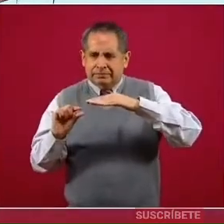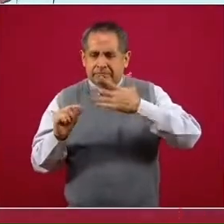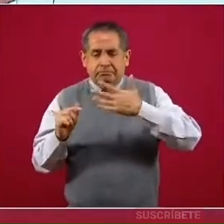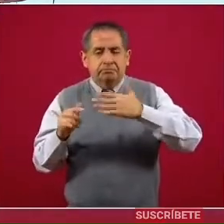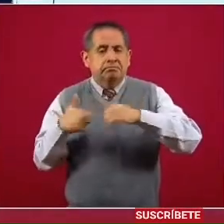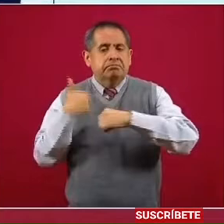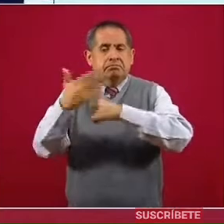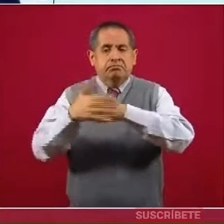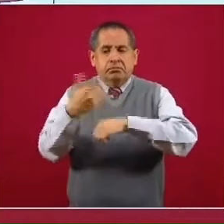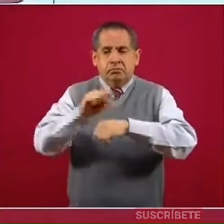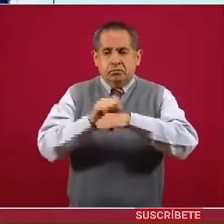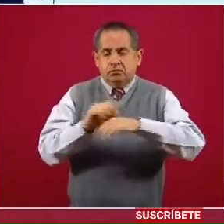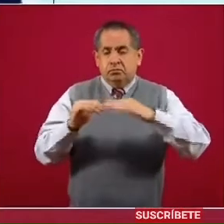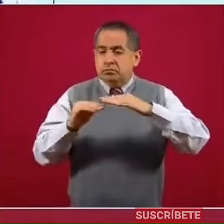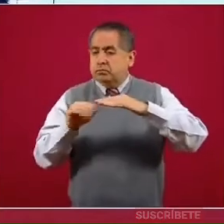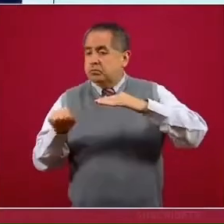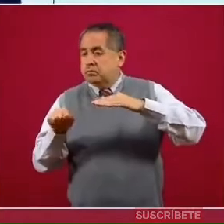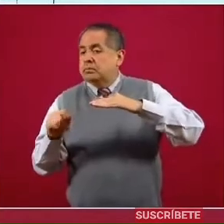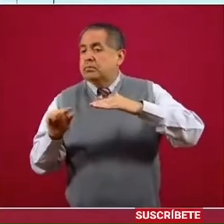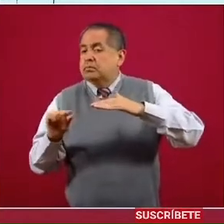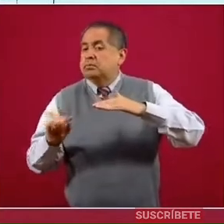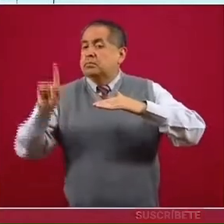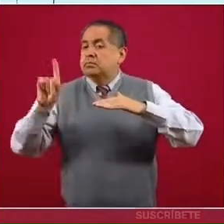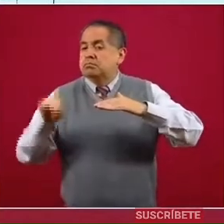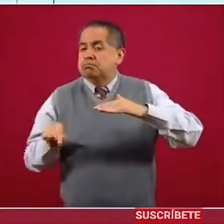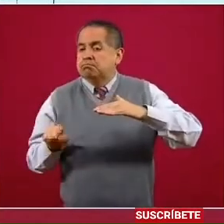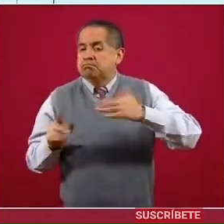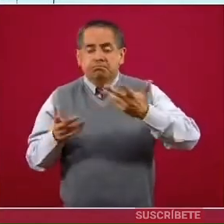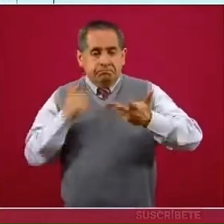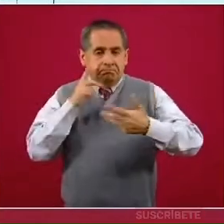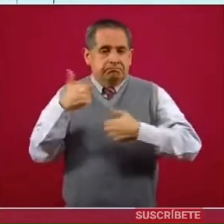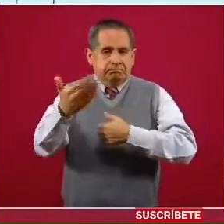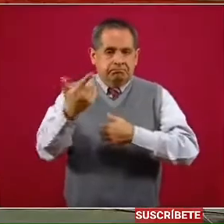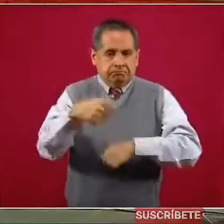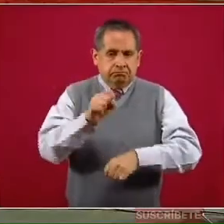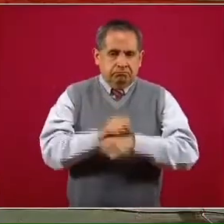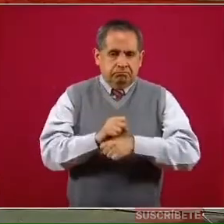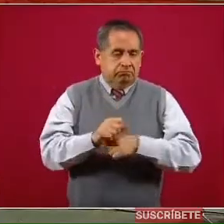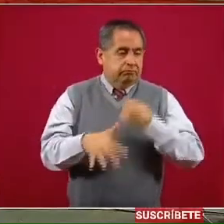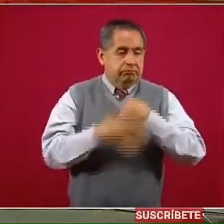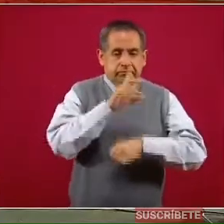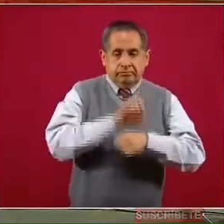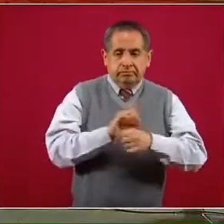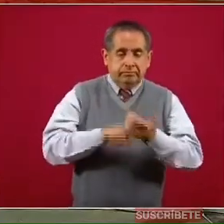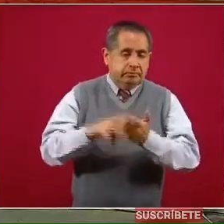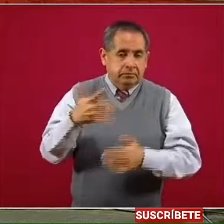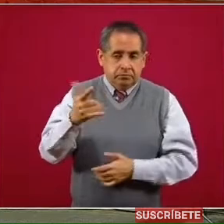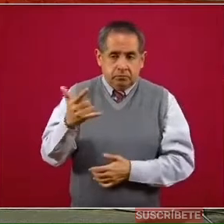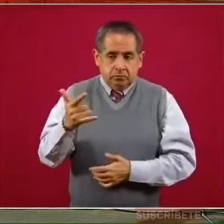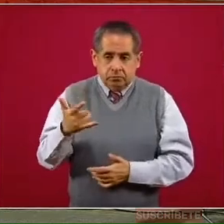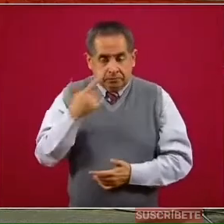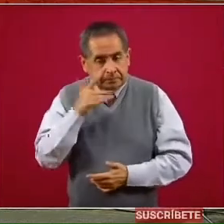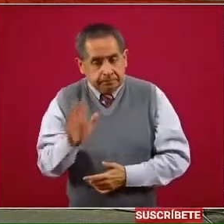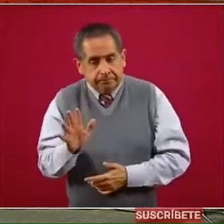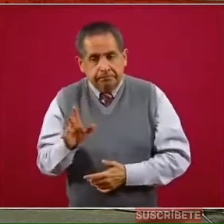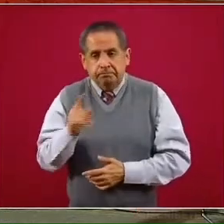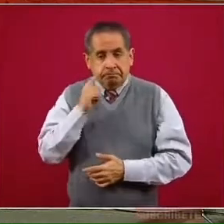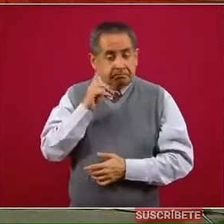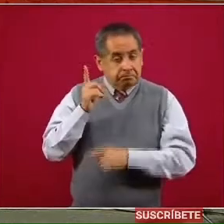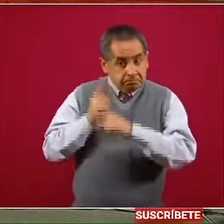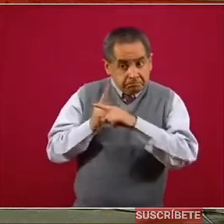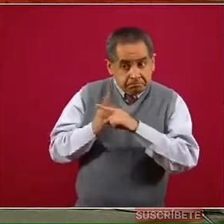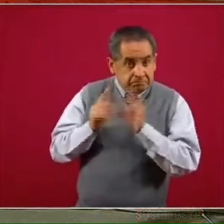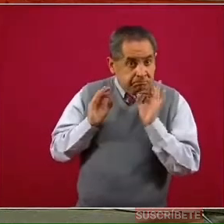una actualización de en qué van ya durante la primera quincena de julio, pero sí la trayectoria